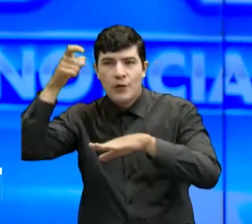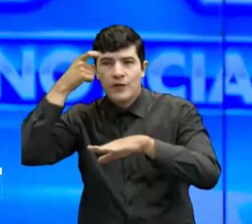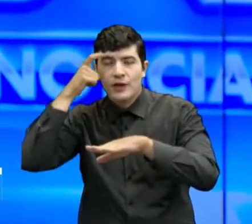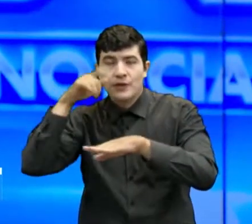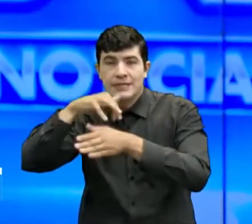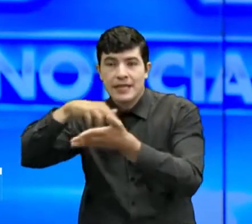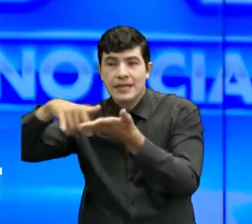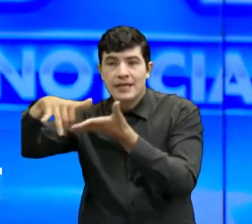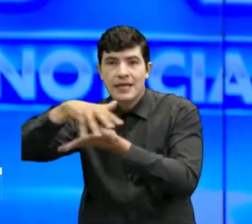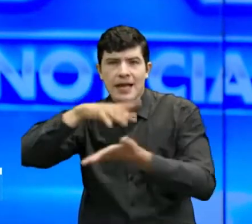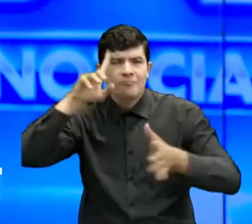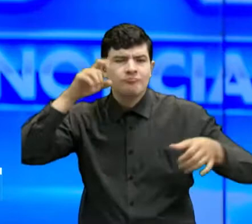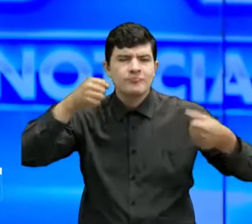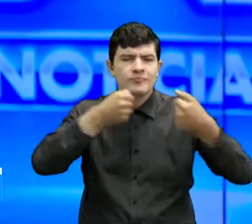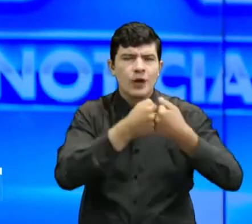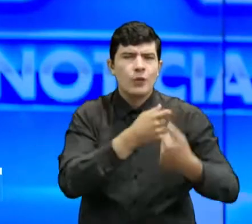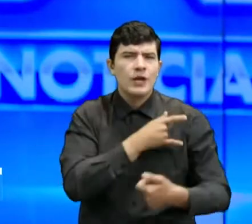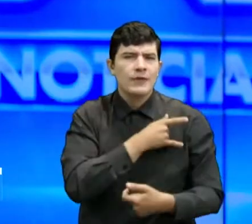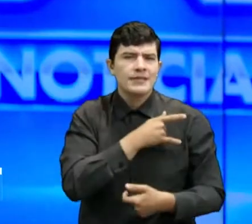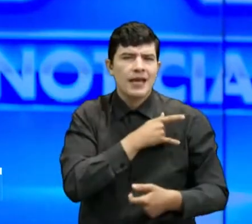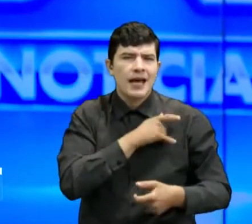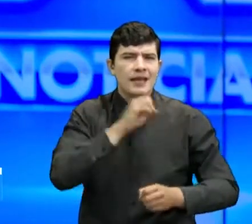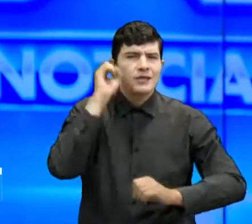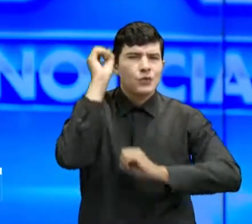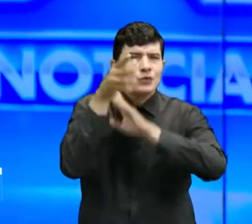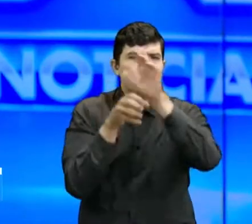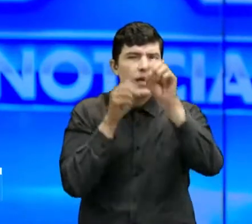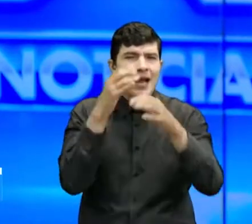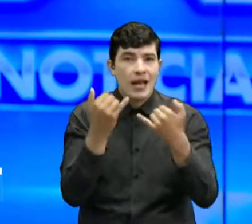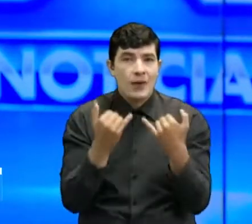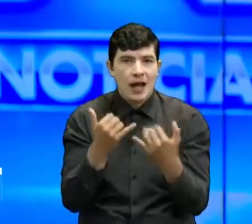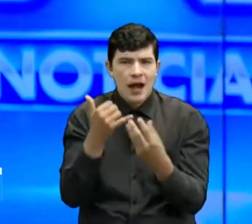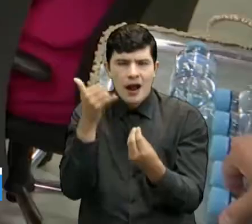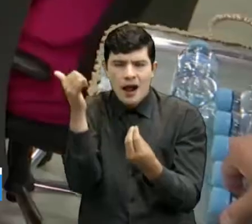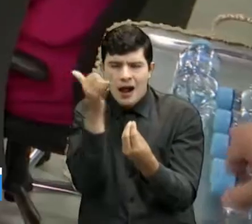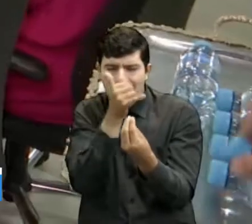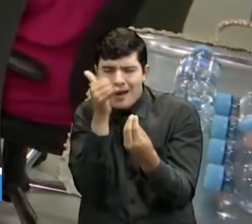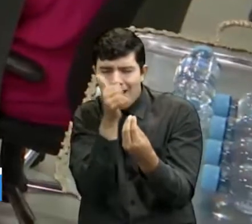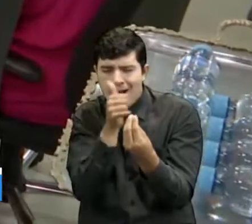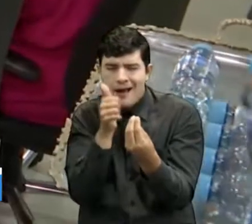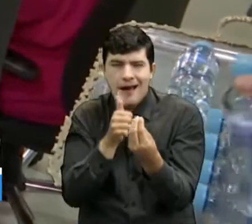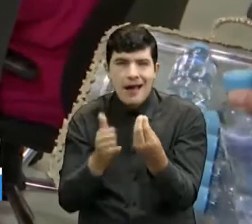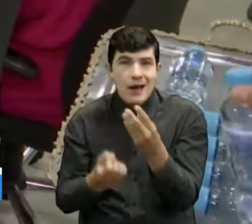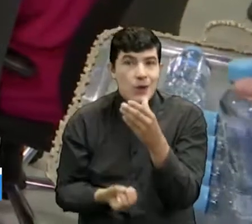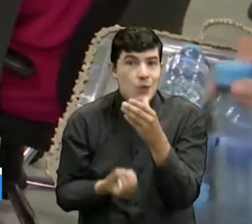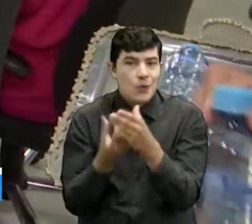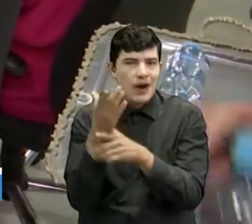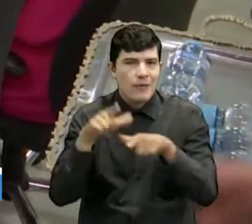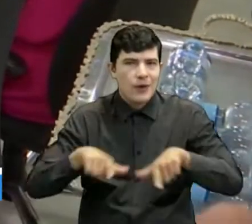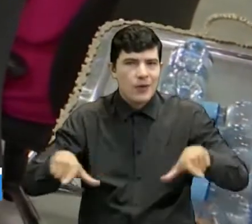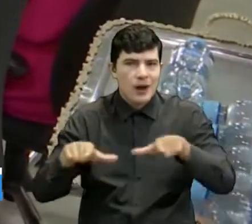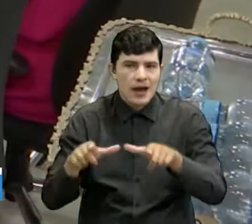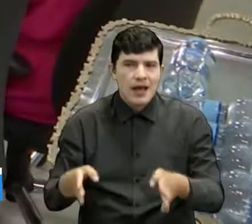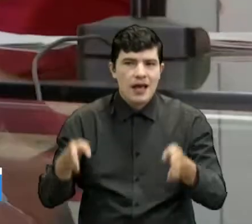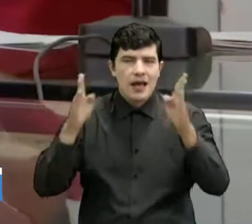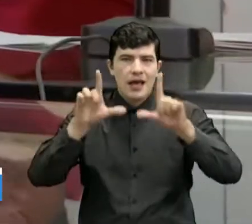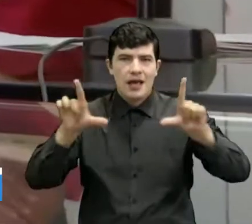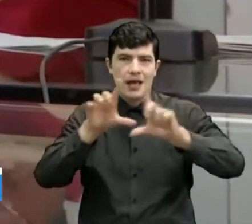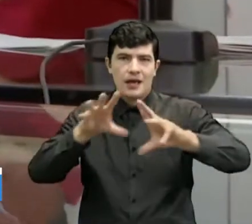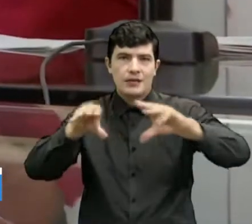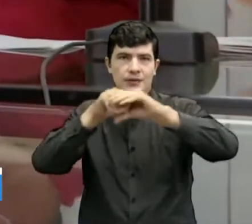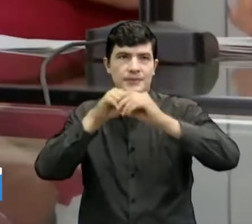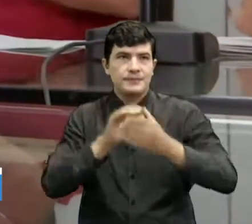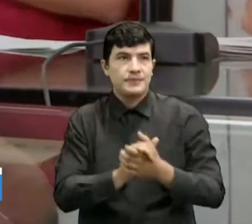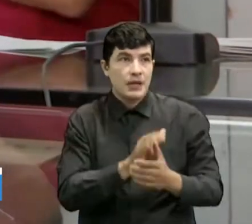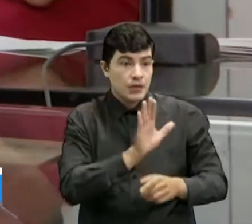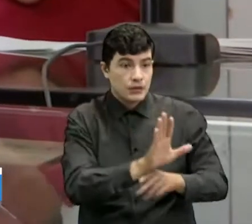de Santander frente a lo que será el diseño de las nuevas instalaciones del Canal Tron. En la reunión, el rector de la Universidad